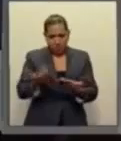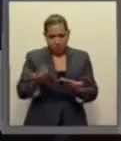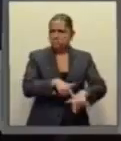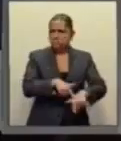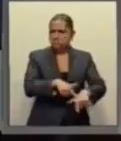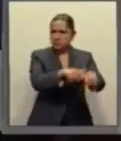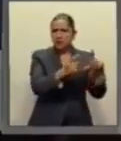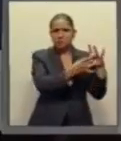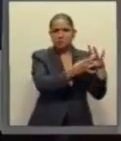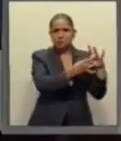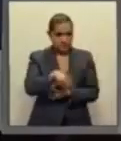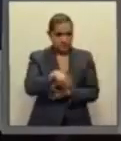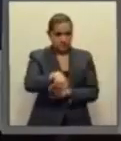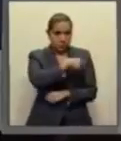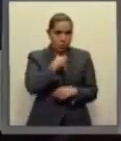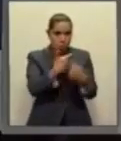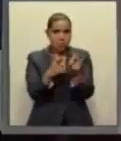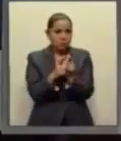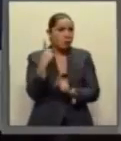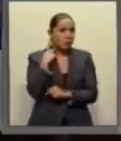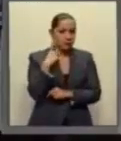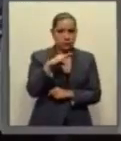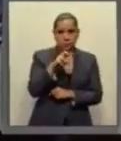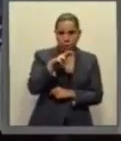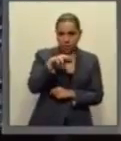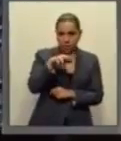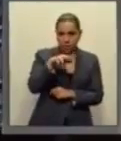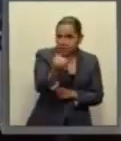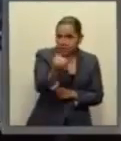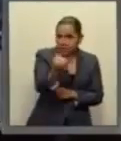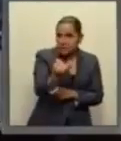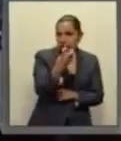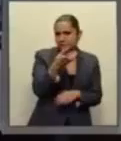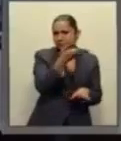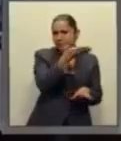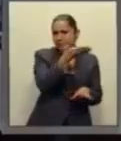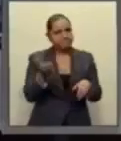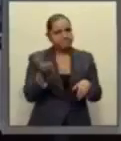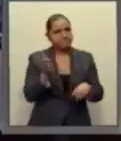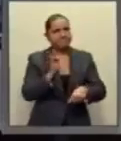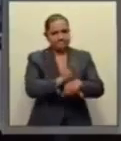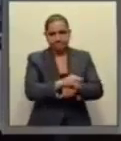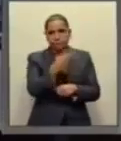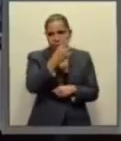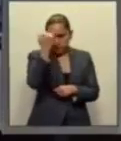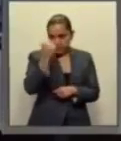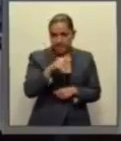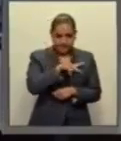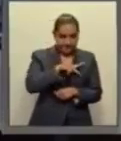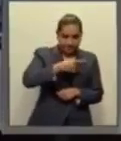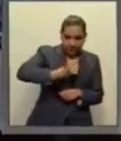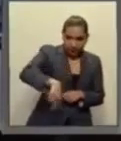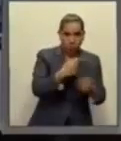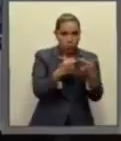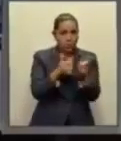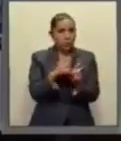por Morena, como parte fundamental de los principios de nuestro movimiento. En San Pablo